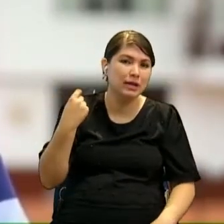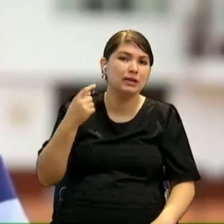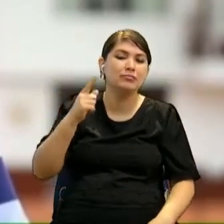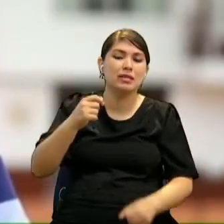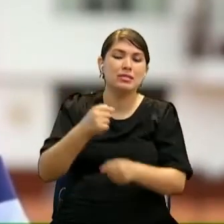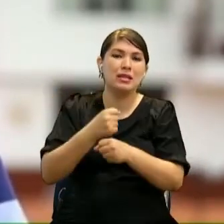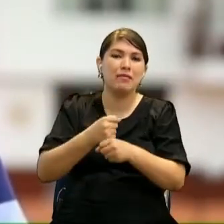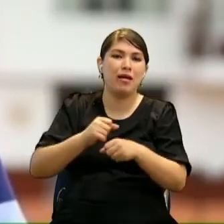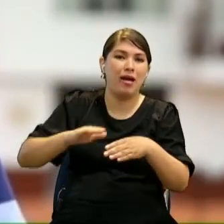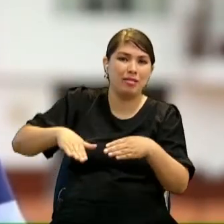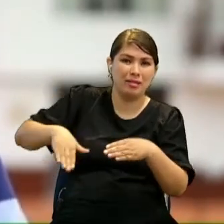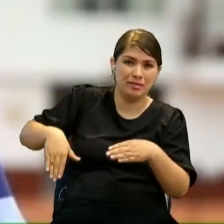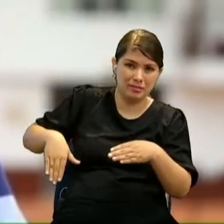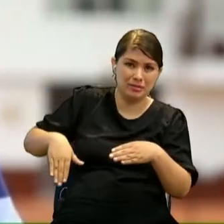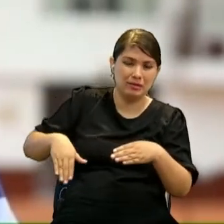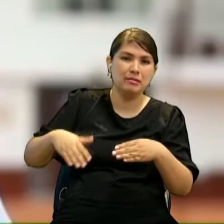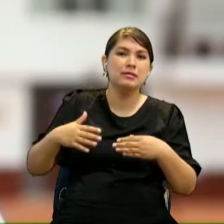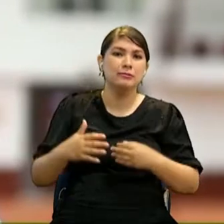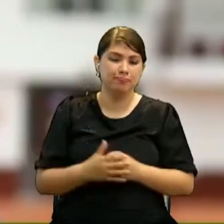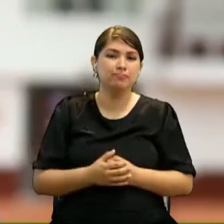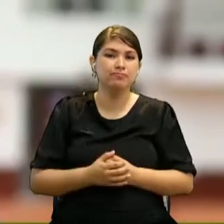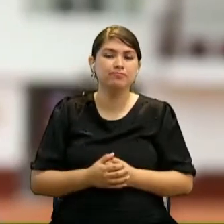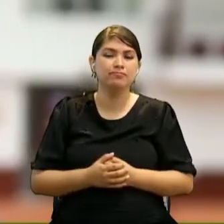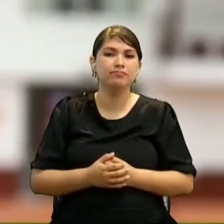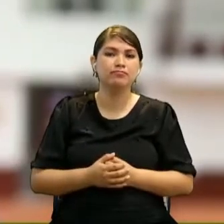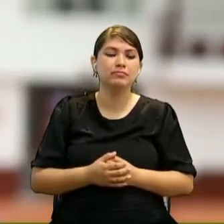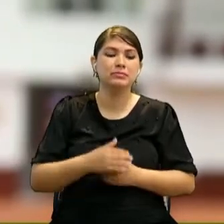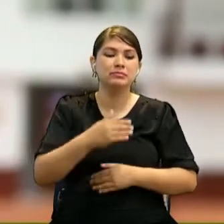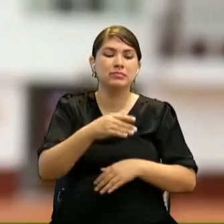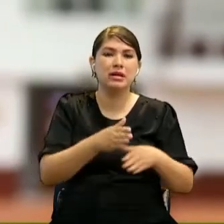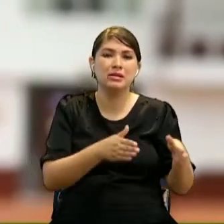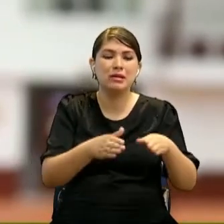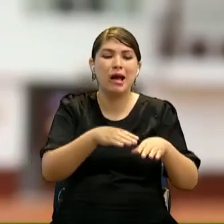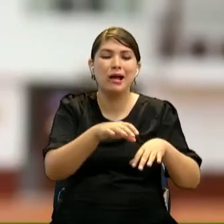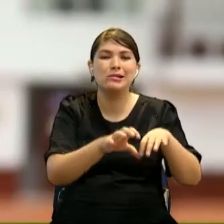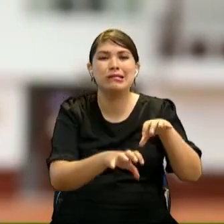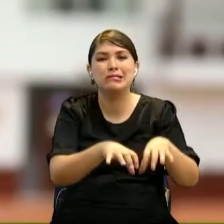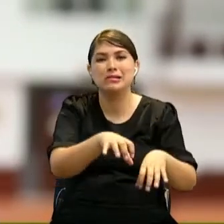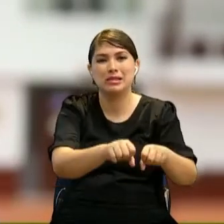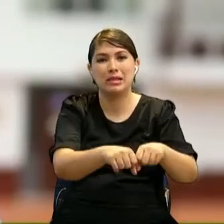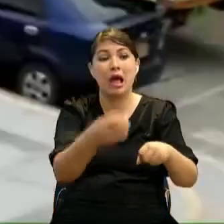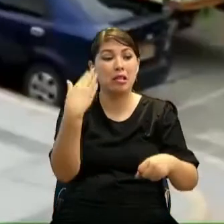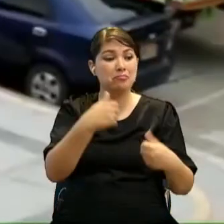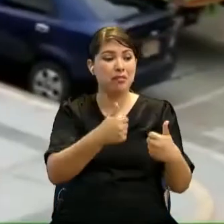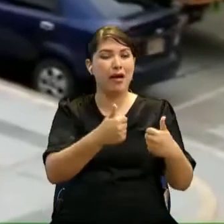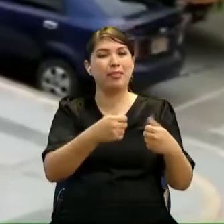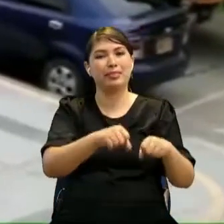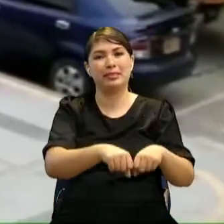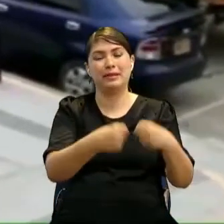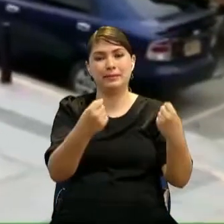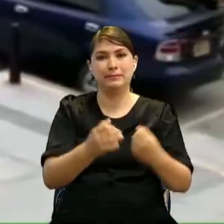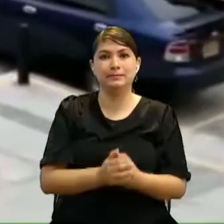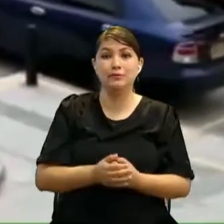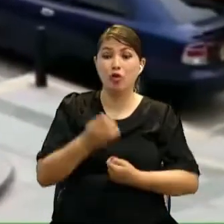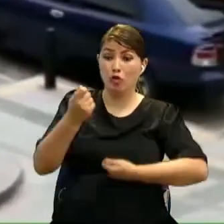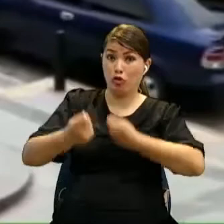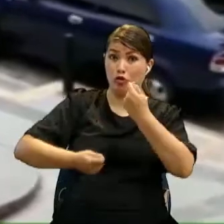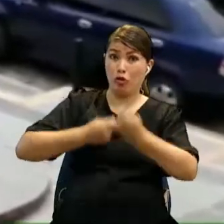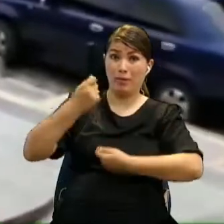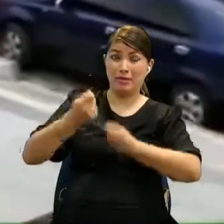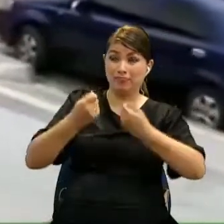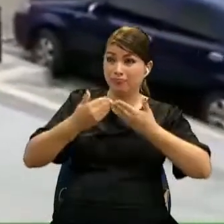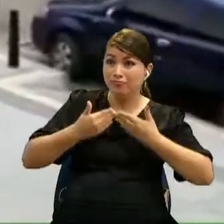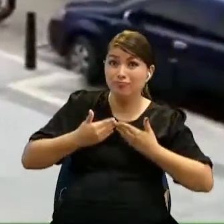los trabajos y a su vez ha deteriorado las vidas que se encontraban en buen estado el comercio y la